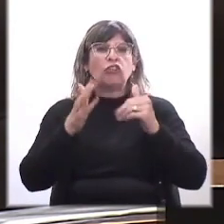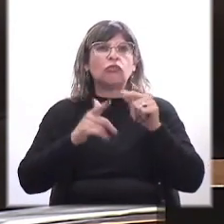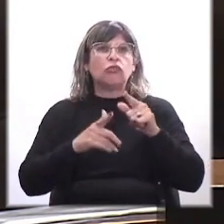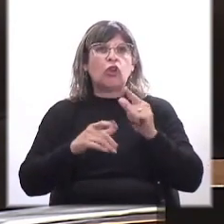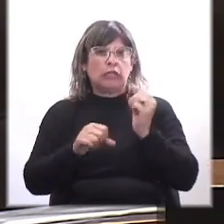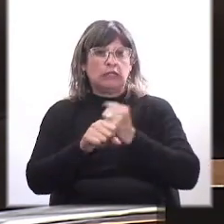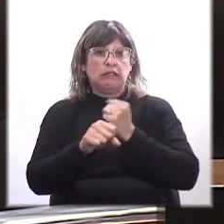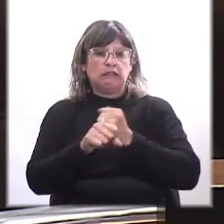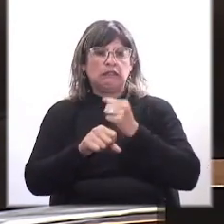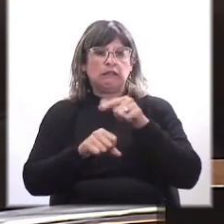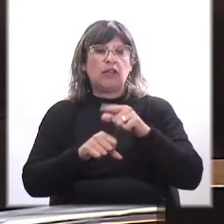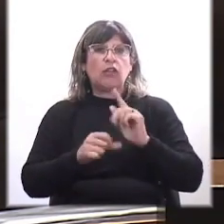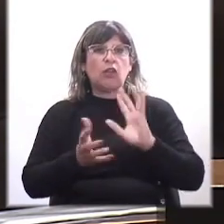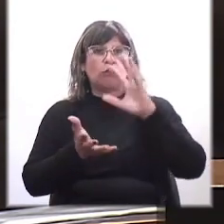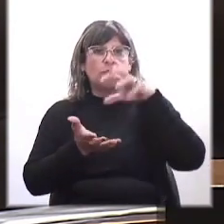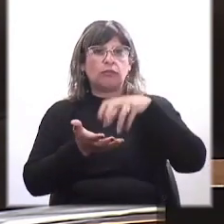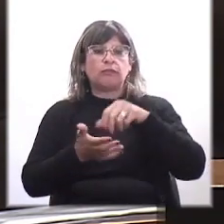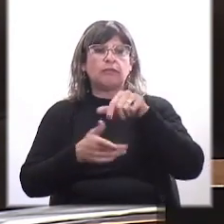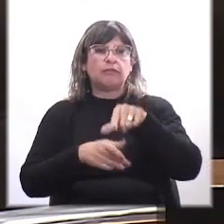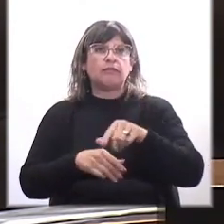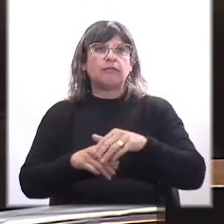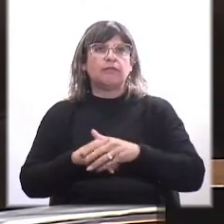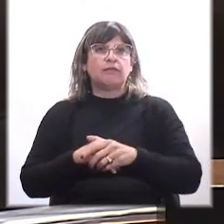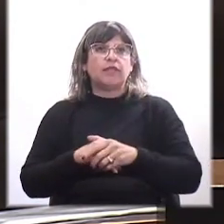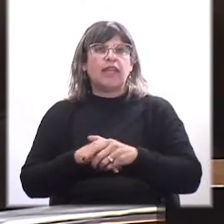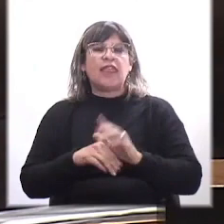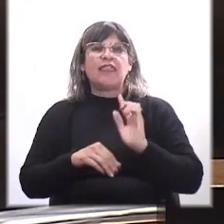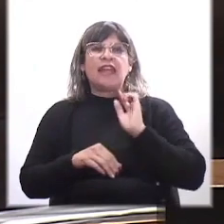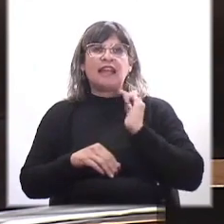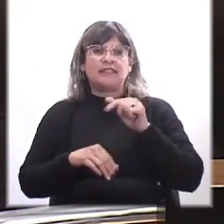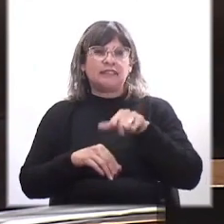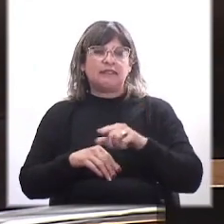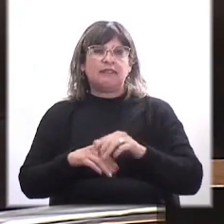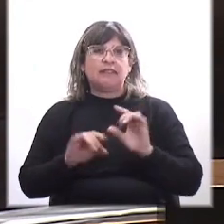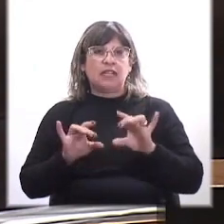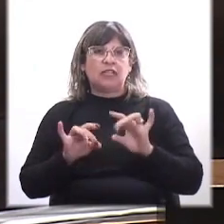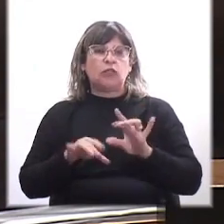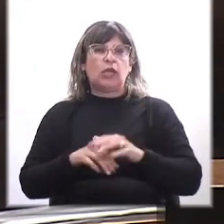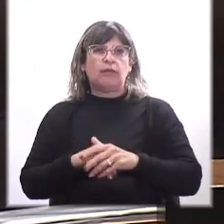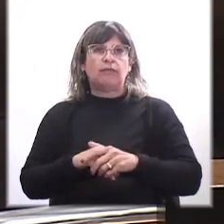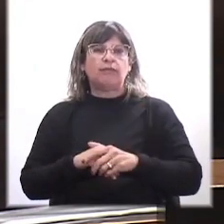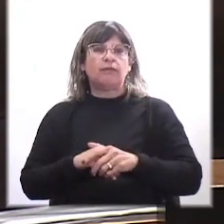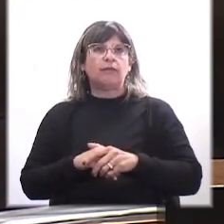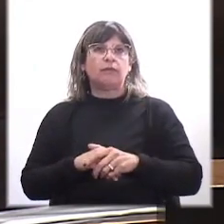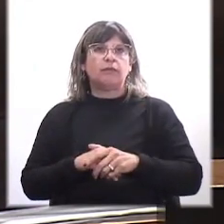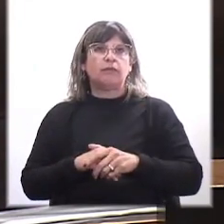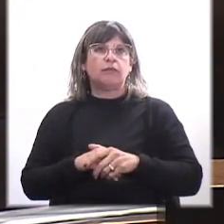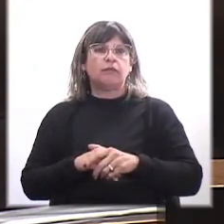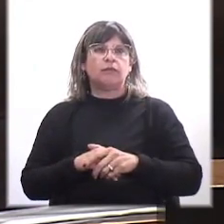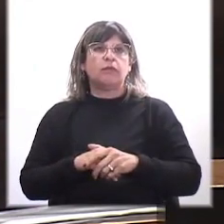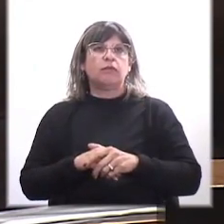operación de una terminal de recepción y regasificación de gas natural licuado.